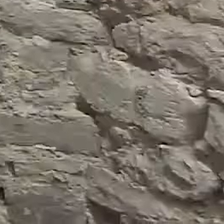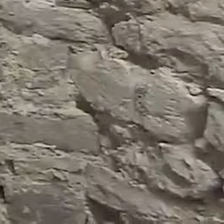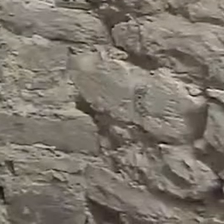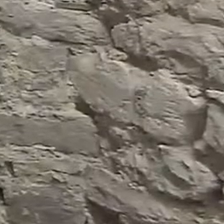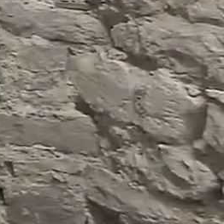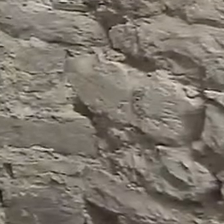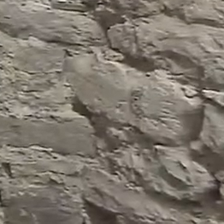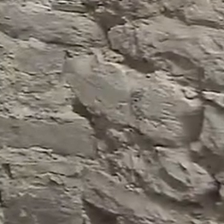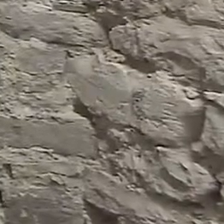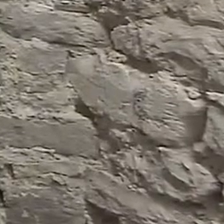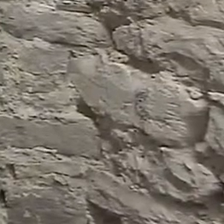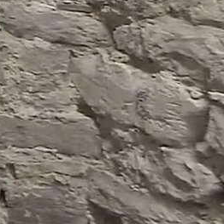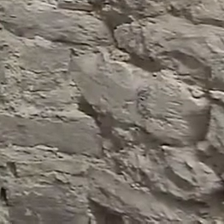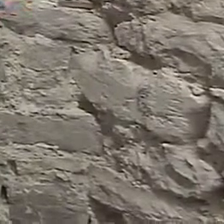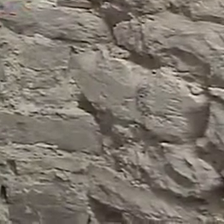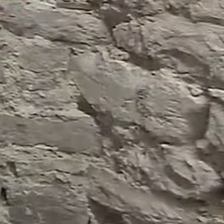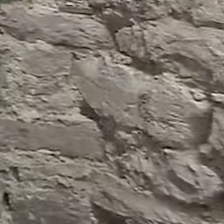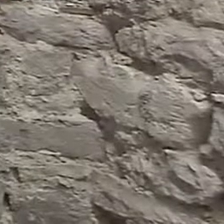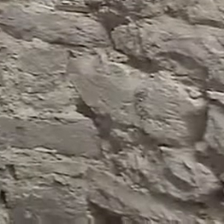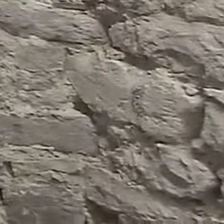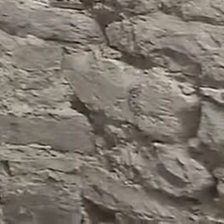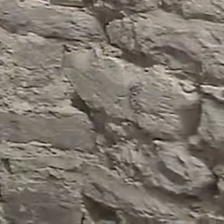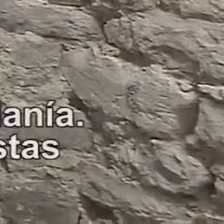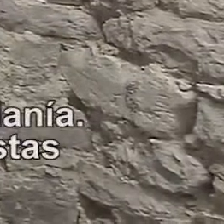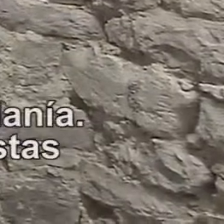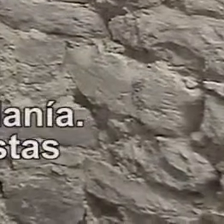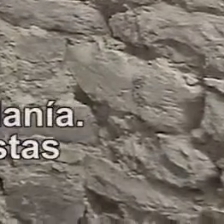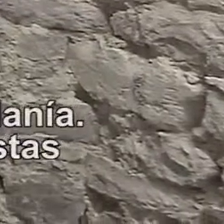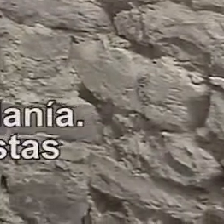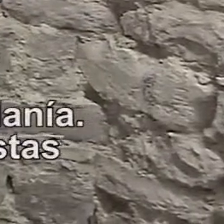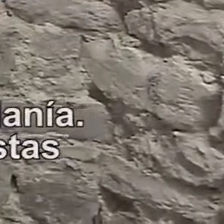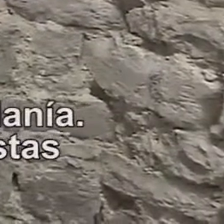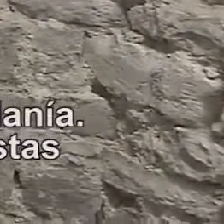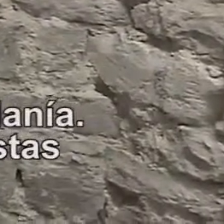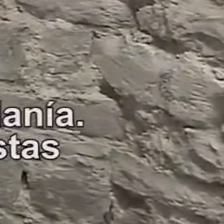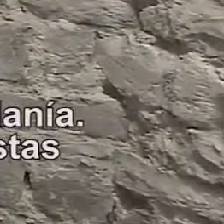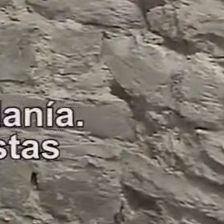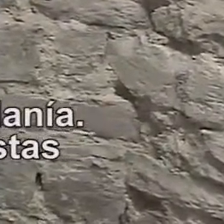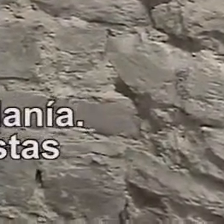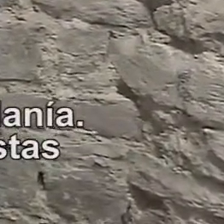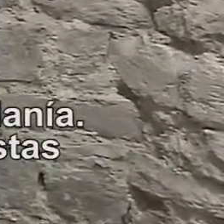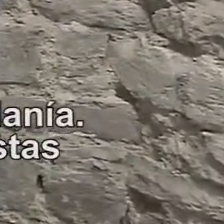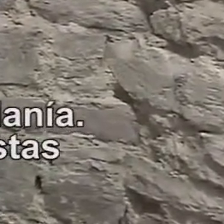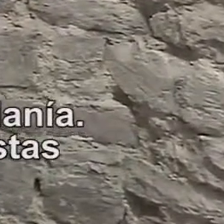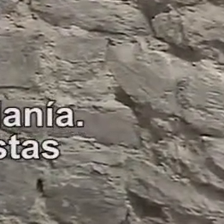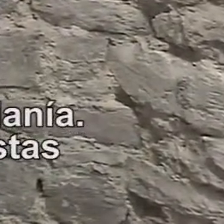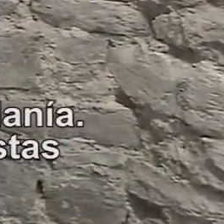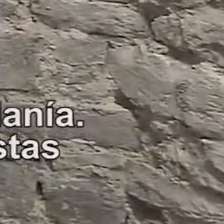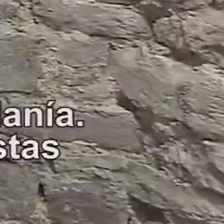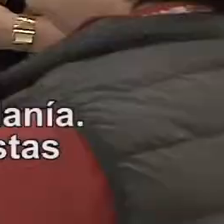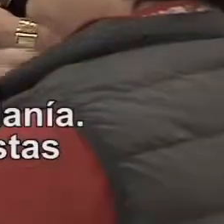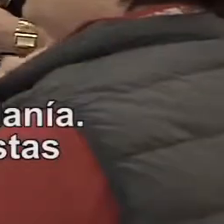Me encanta que hablemos de escuela abierta de la ciudadanía y no para la ciudadanía o con la ciudadanía. Lo que queremos hacer es